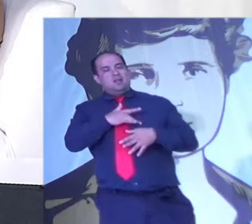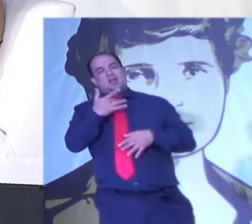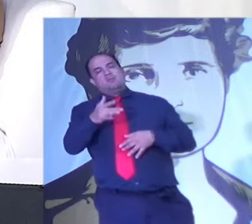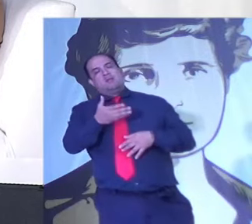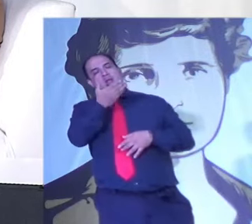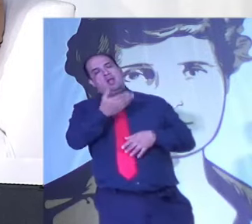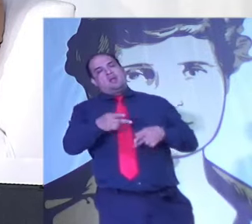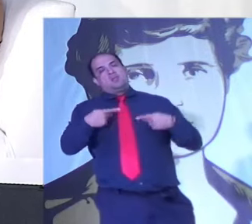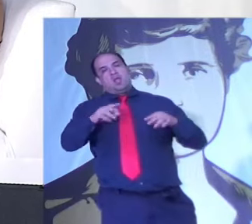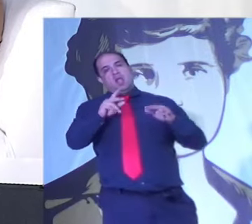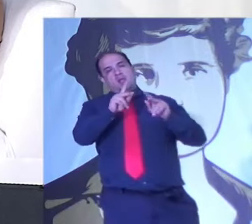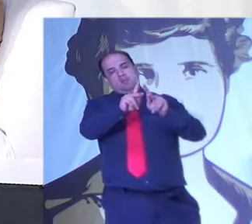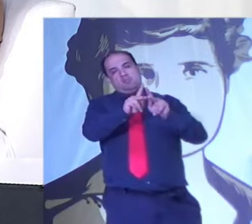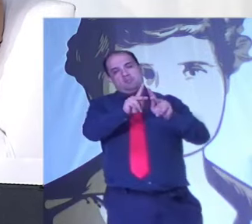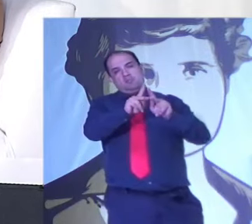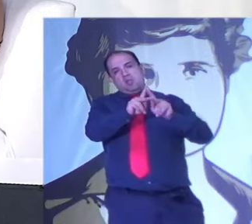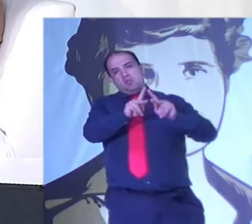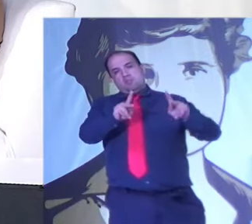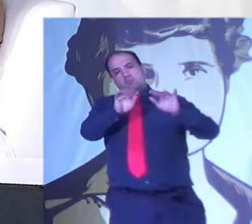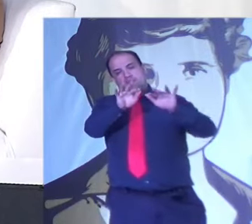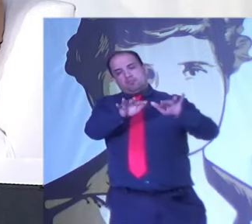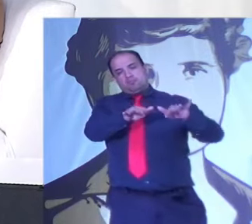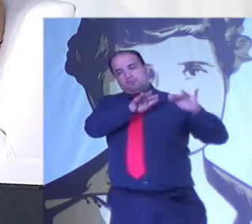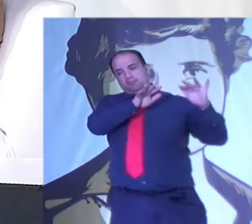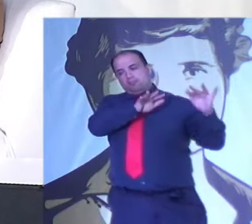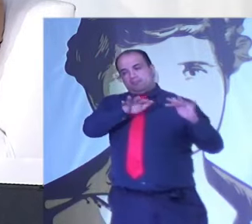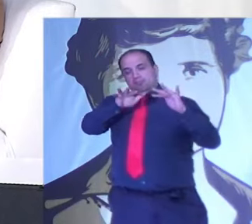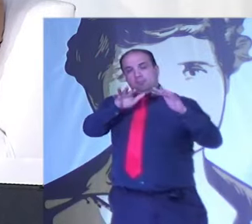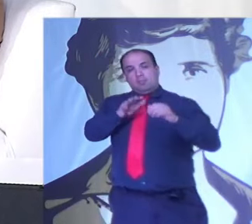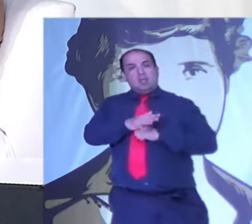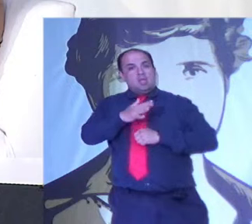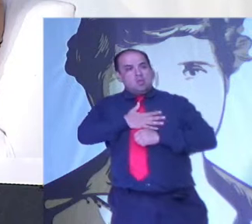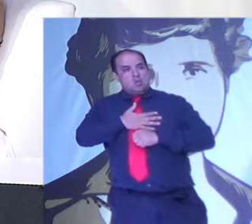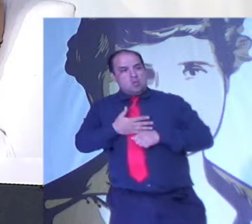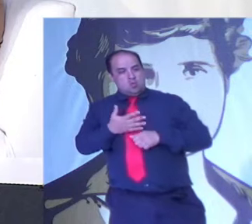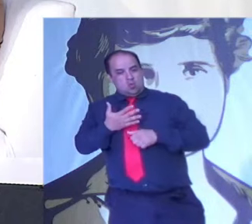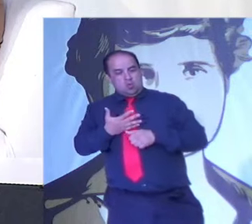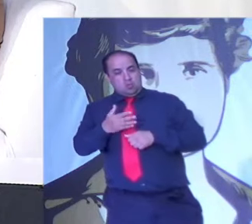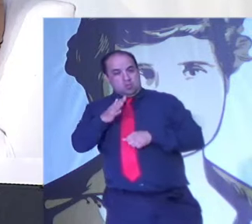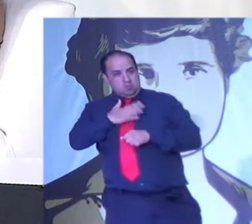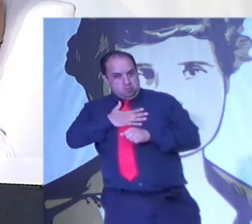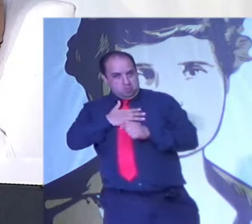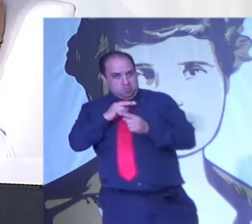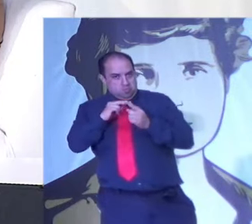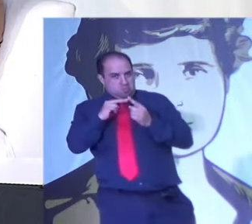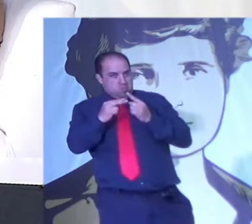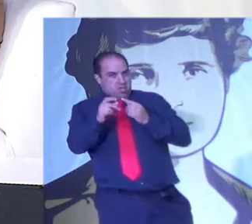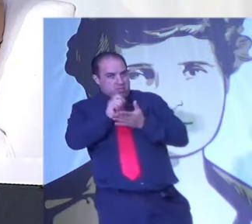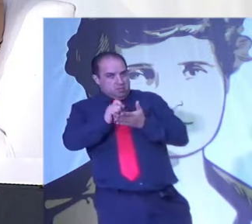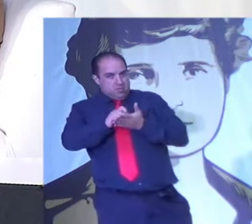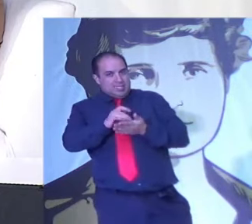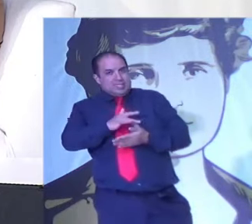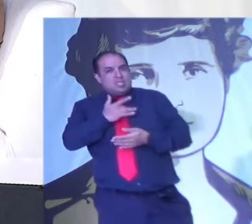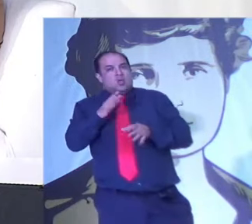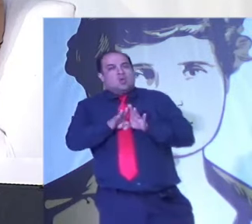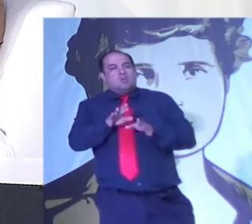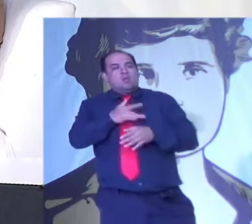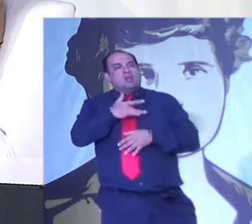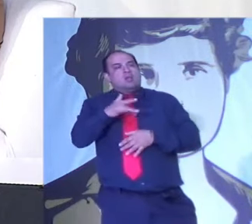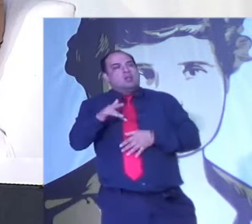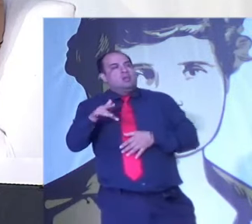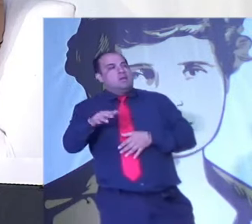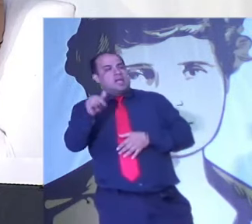el público, ¿no? Entonces, yo traté de ver desde mi punto de vista cómo se sentiría estar enamorada de esa persona que él siempre ve nada más